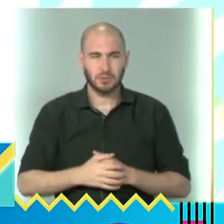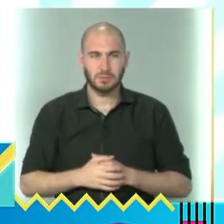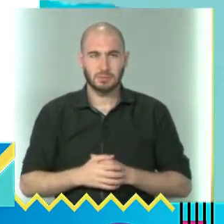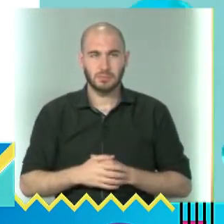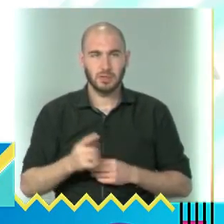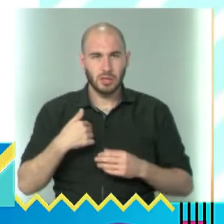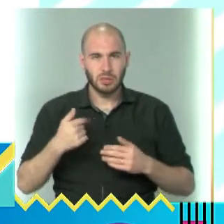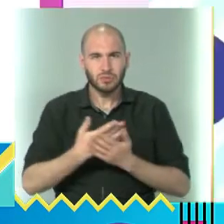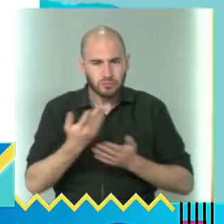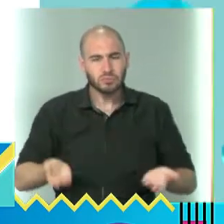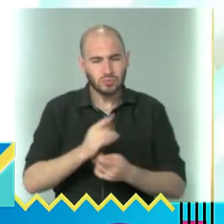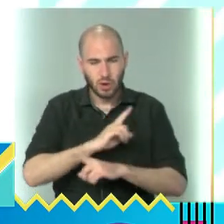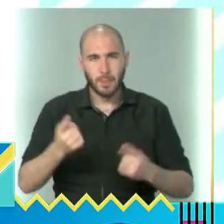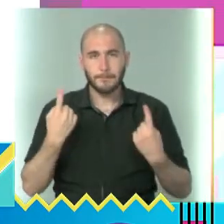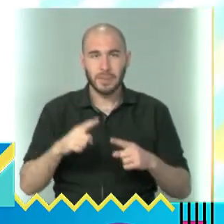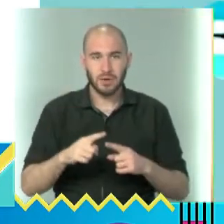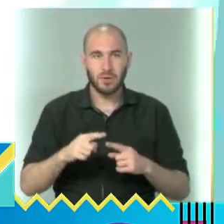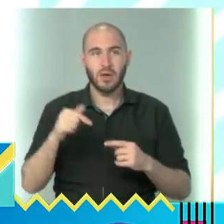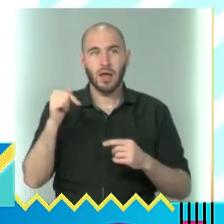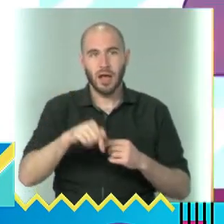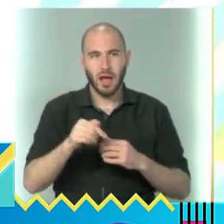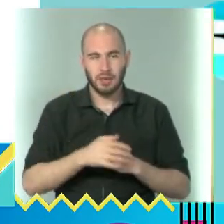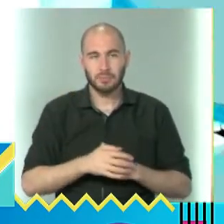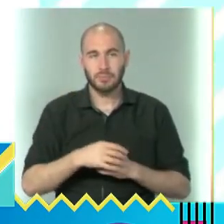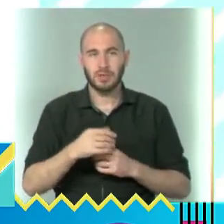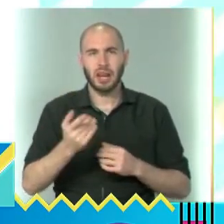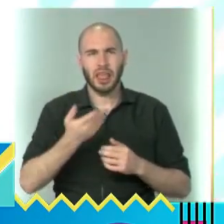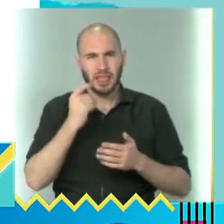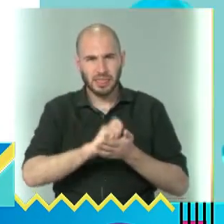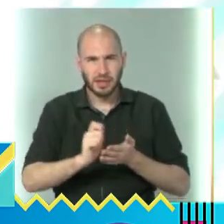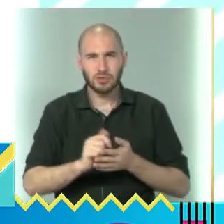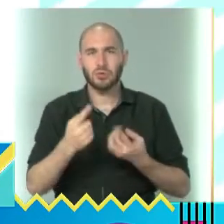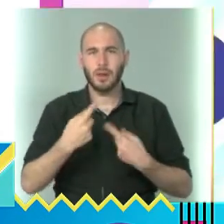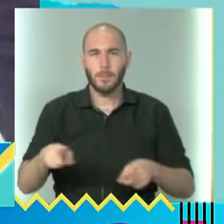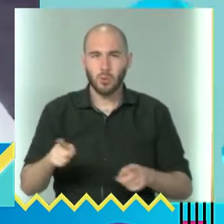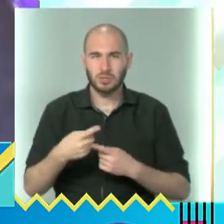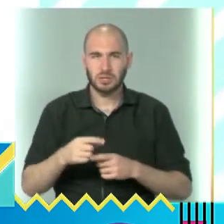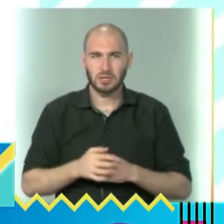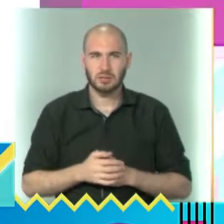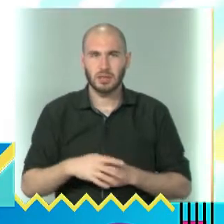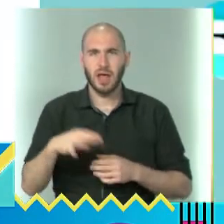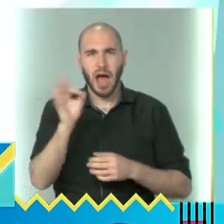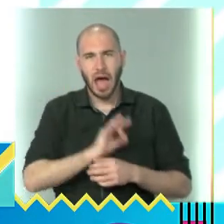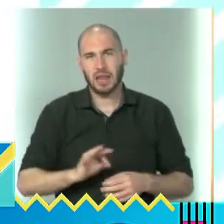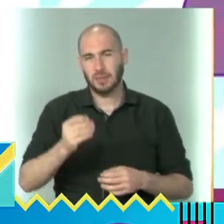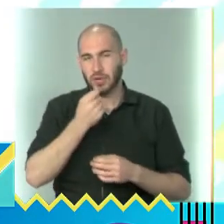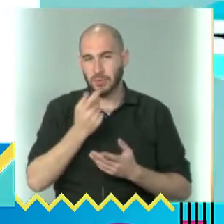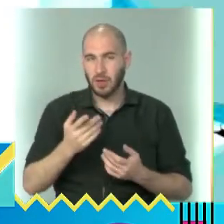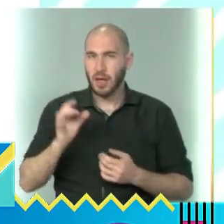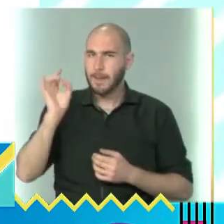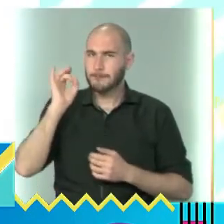no quiero promover el sufrimiento, pero quiero decir, de ahí ha salido la gran literatura, la gran música, el gran arte, por ejemplo.